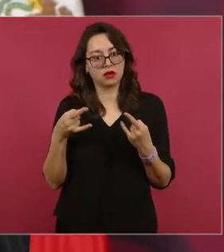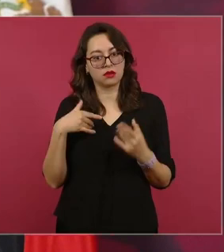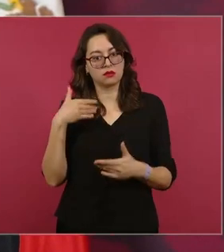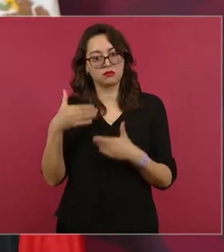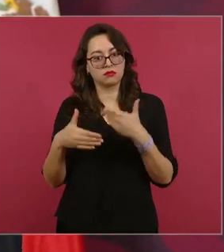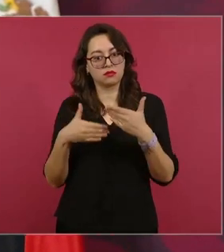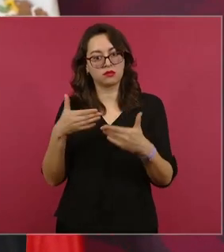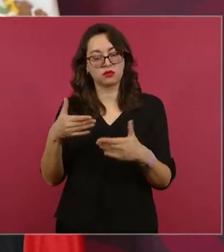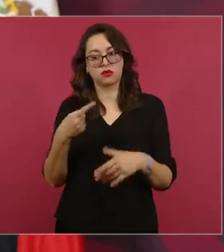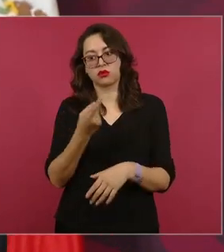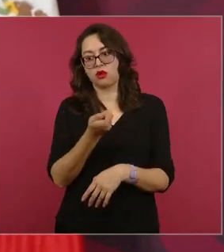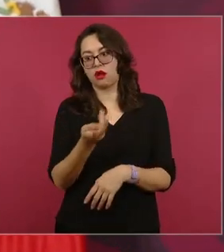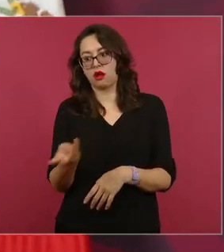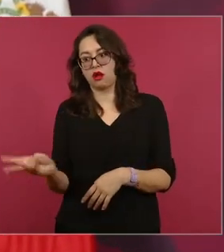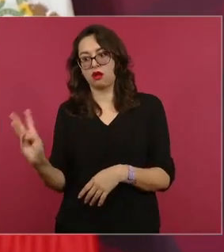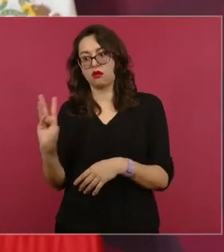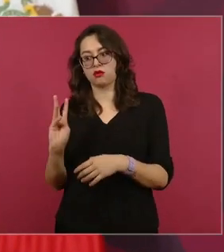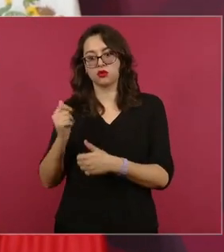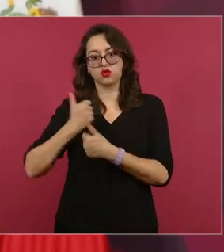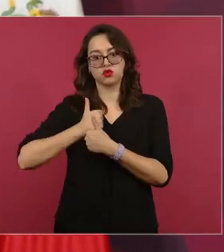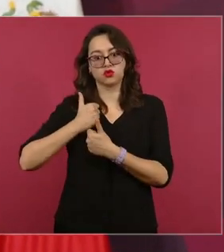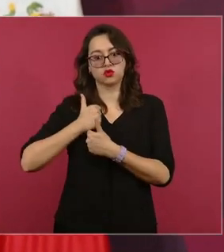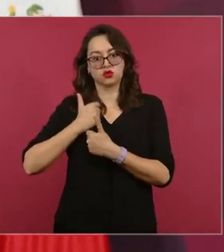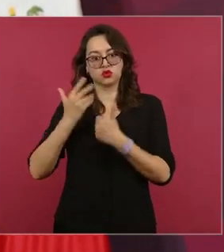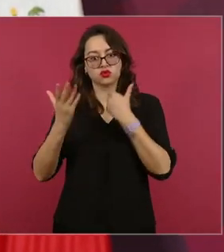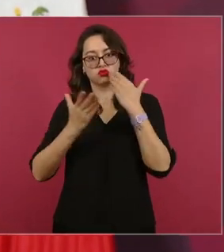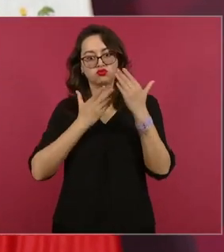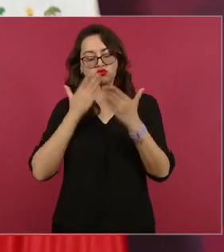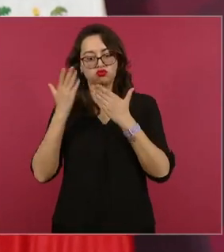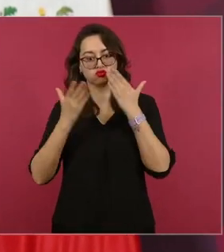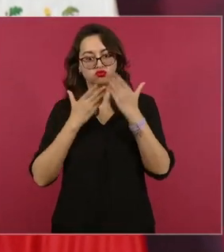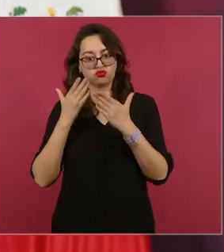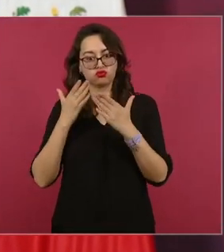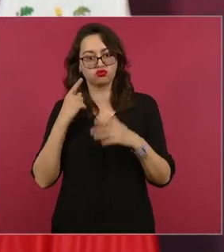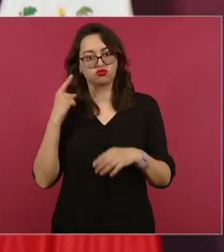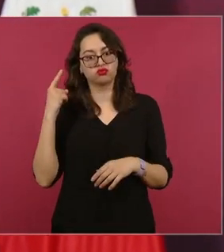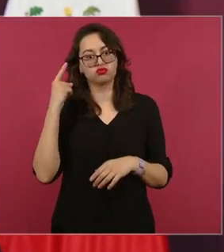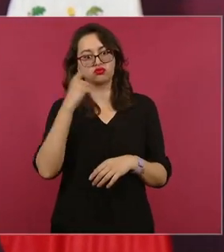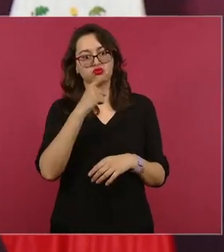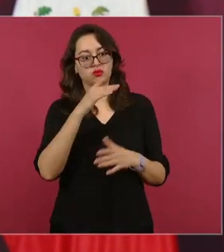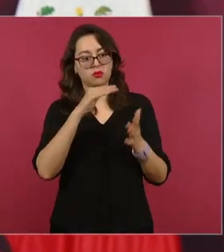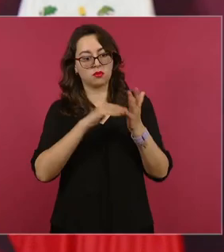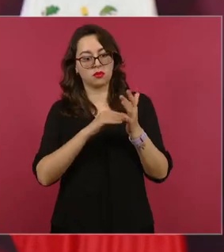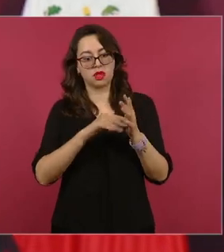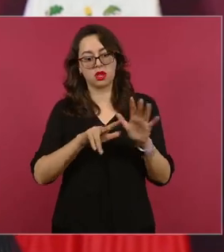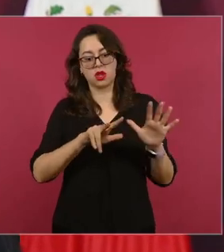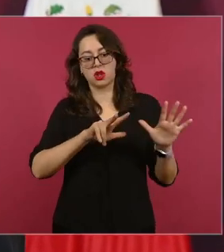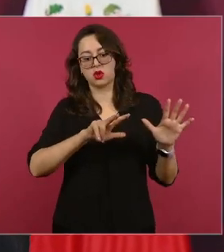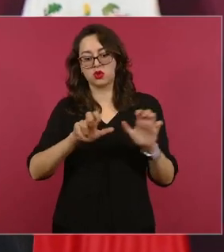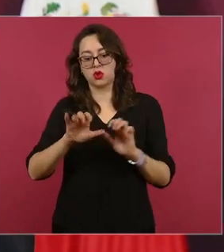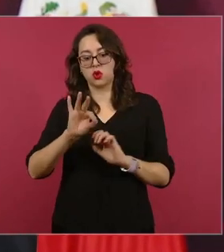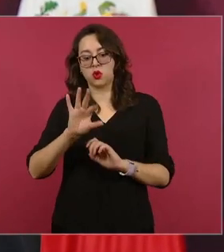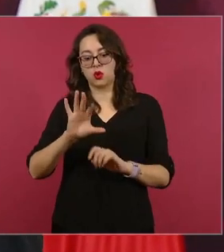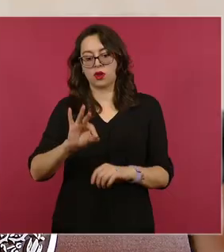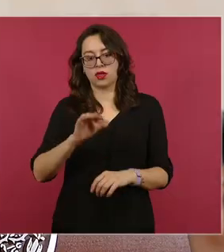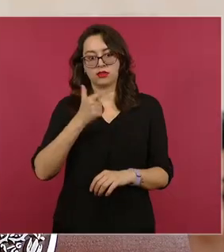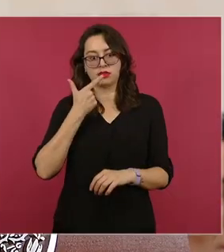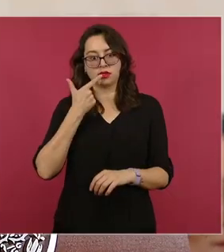los cadetes del Heroico Colegio Militar cuando la invasión de 1847, la